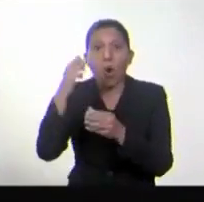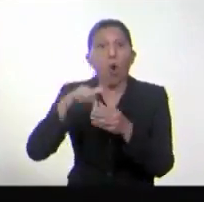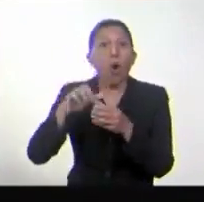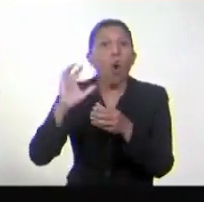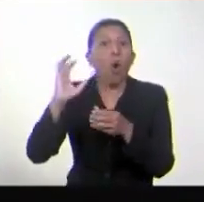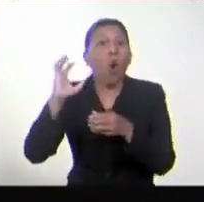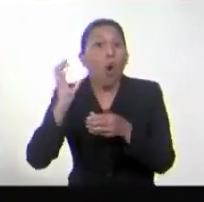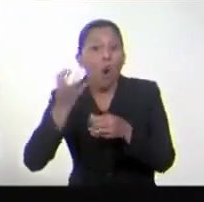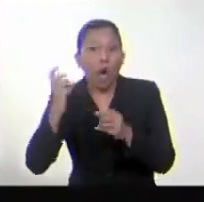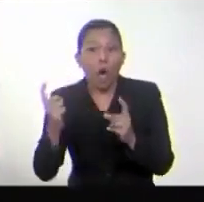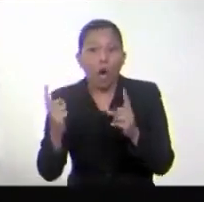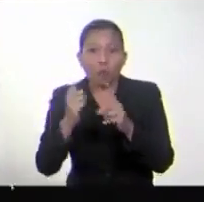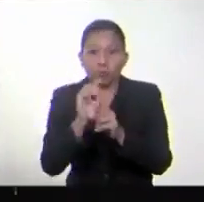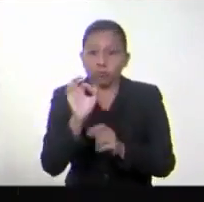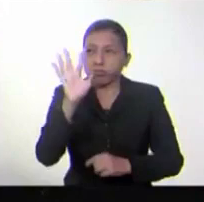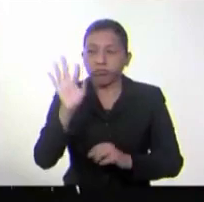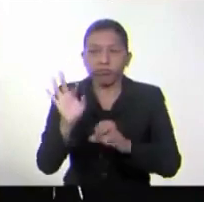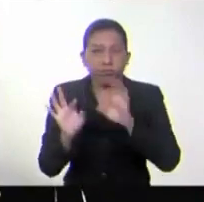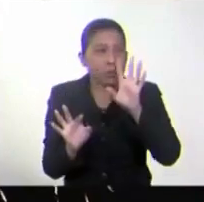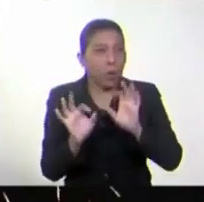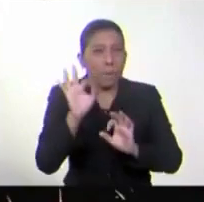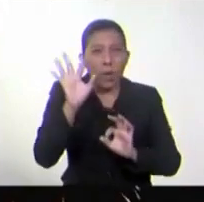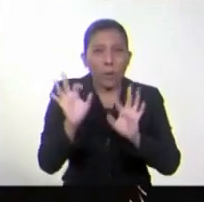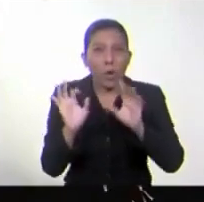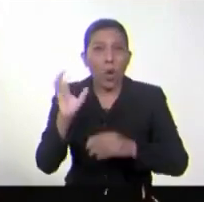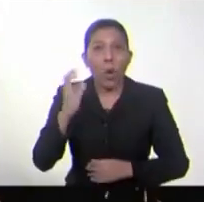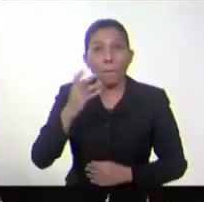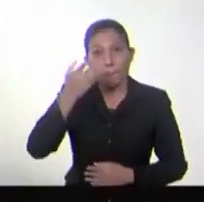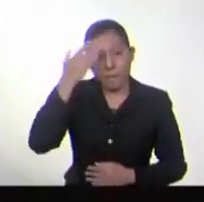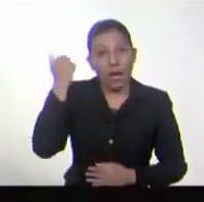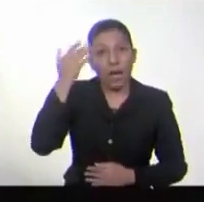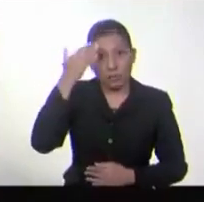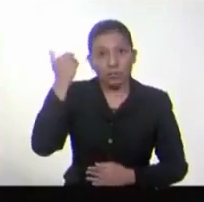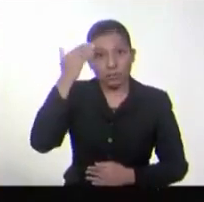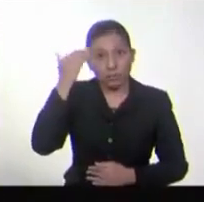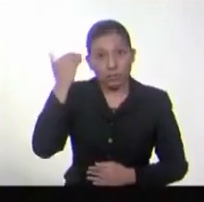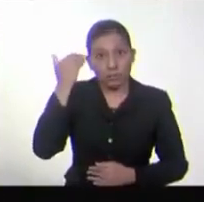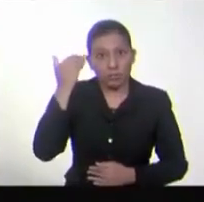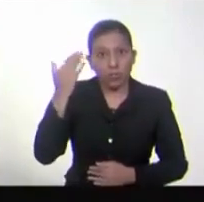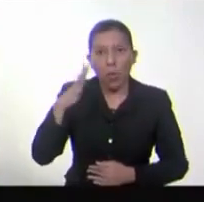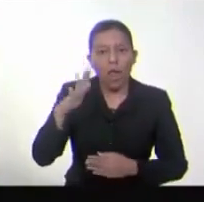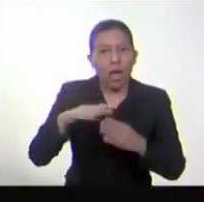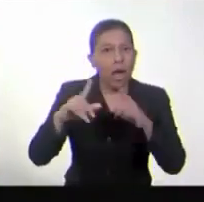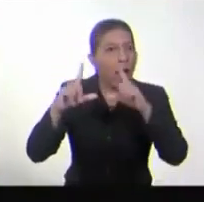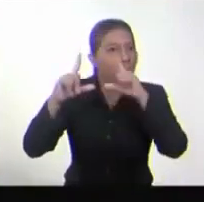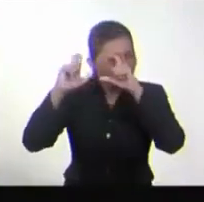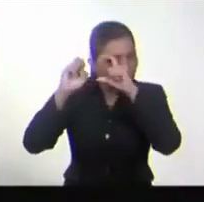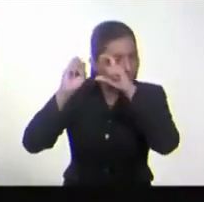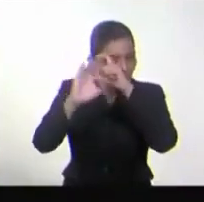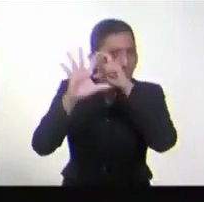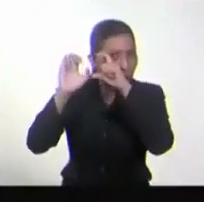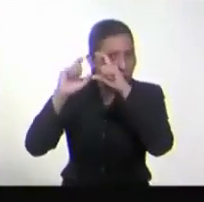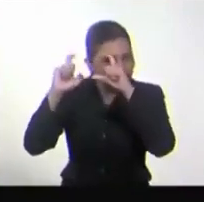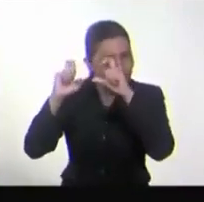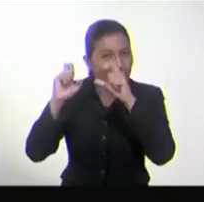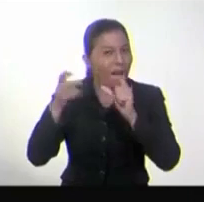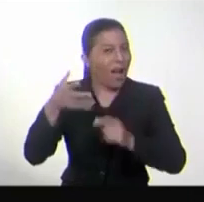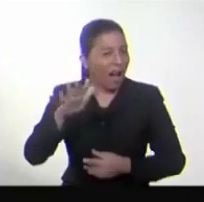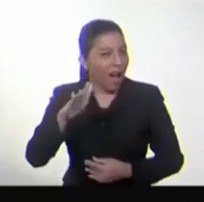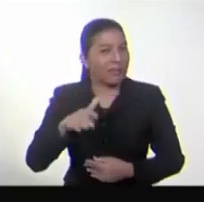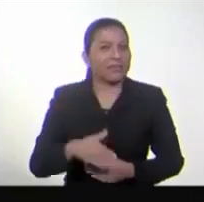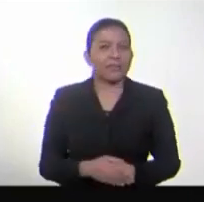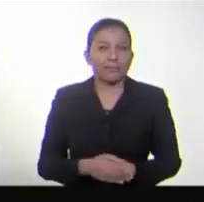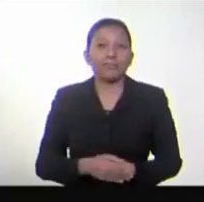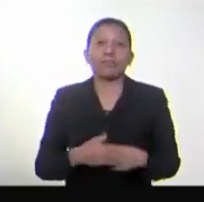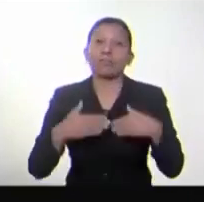queman, producen chispas incandescentes de color blanco, como si de un flash de una cámara fotográfica se tratara. Las